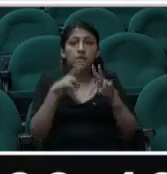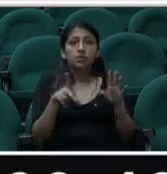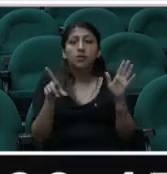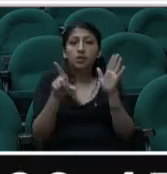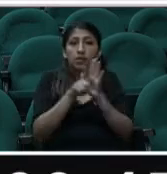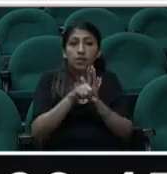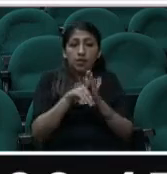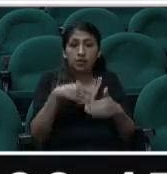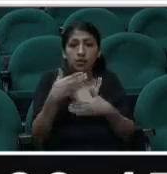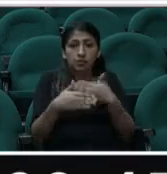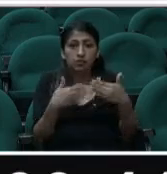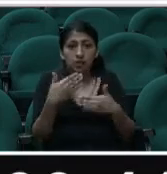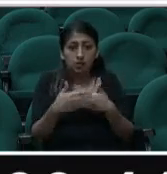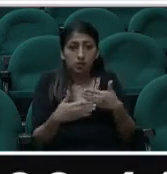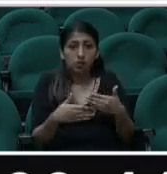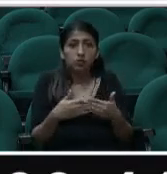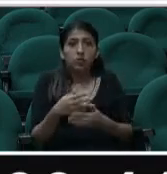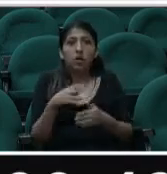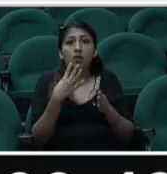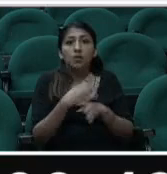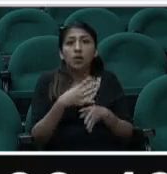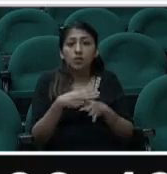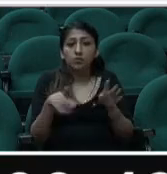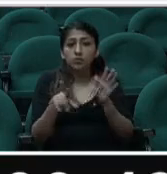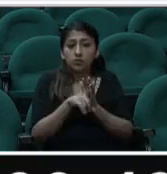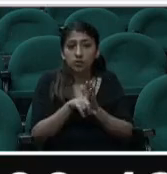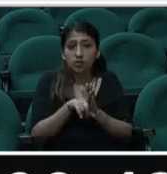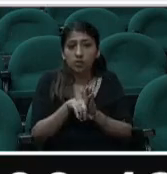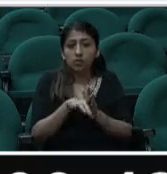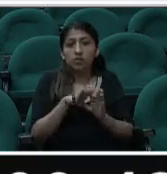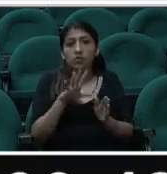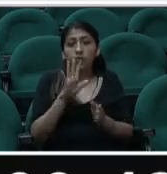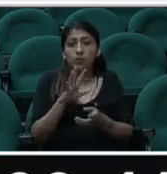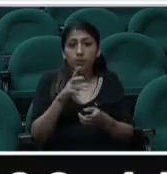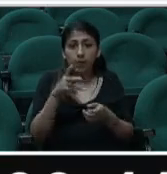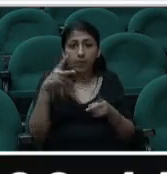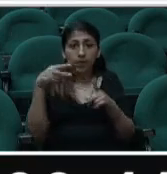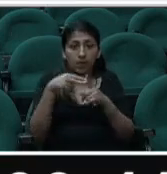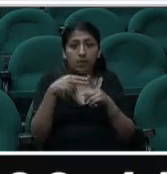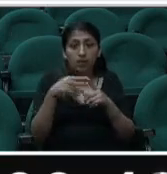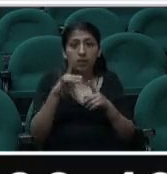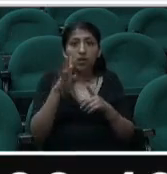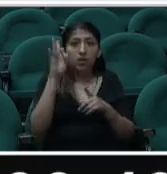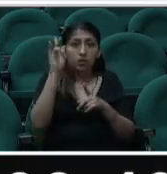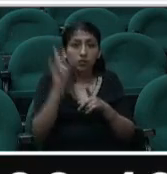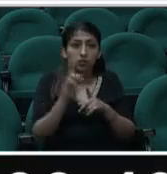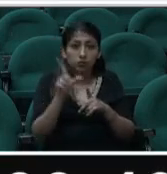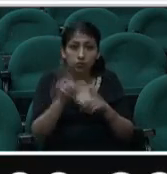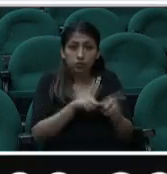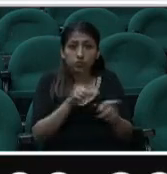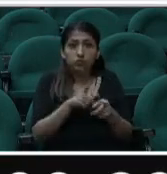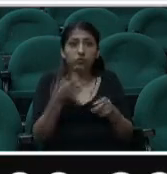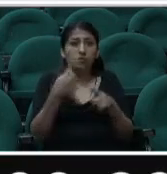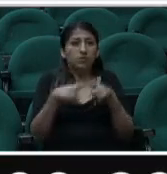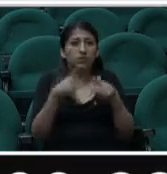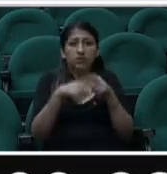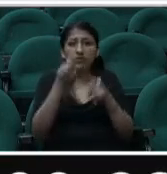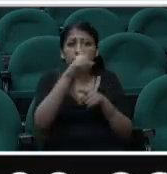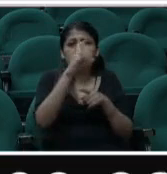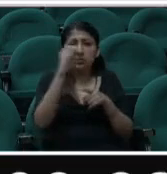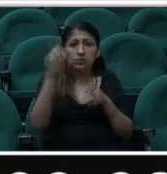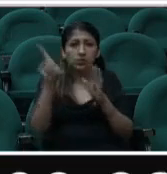una ley de desarrollo fronterizo hablamos de una ley reformatoria a la energía eléctrica y más de sheen leyes que